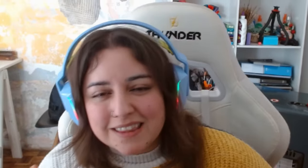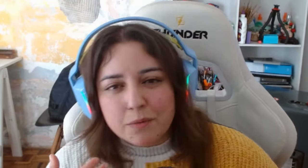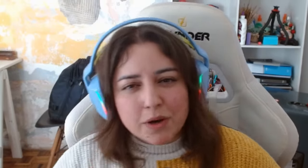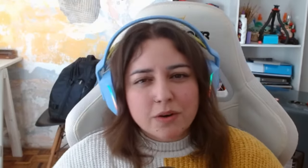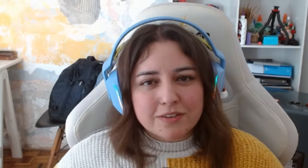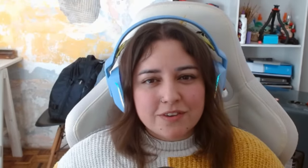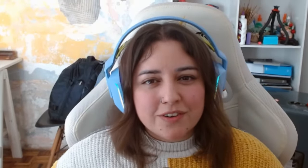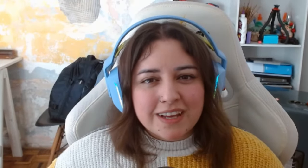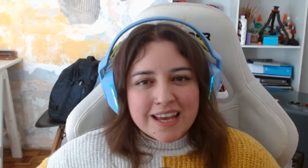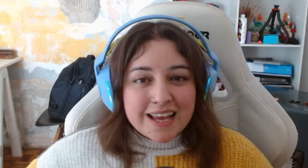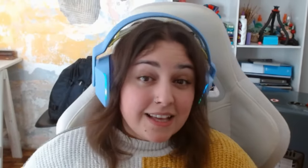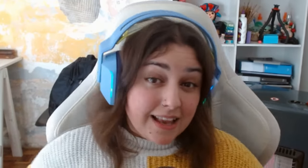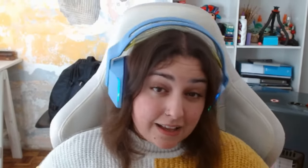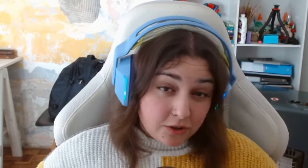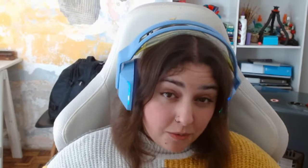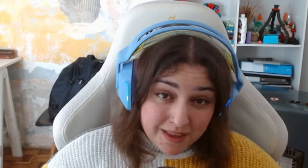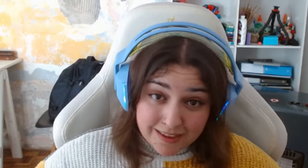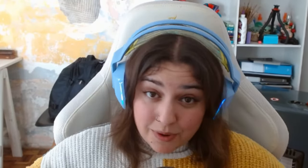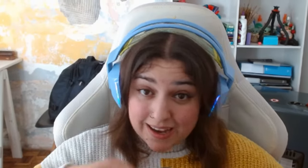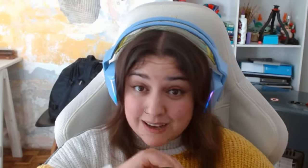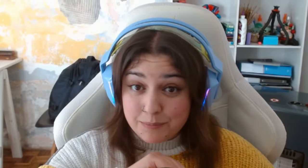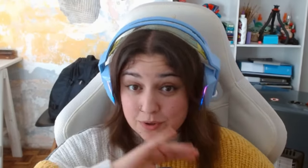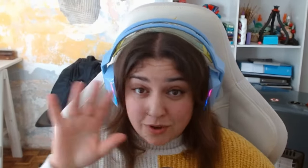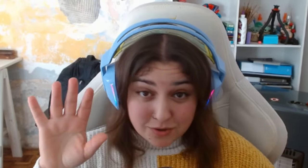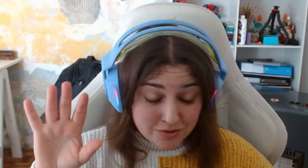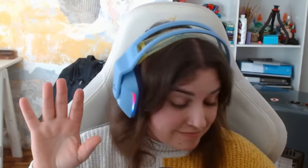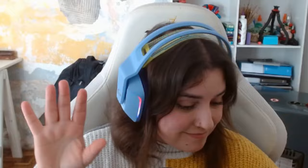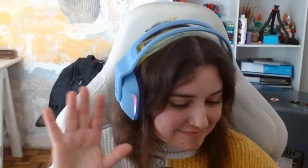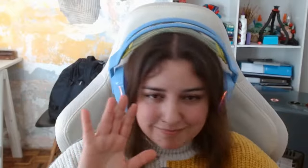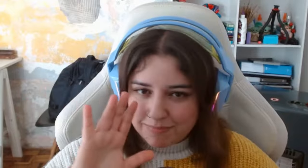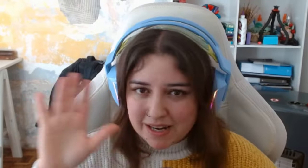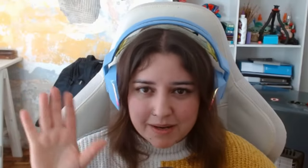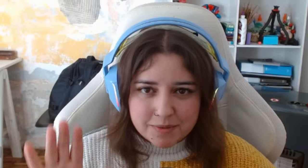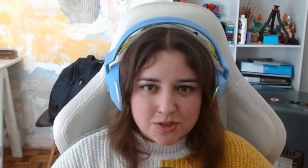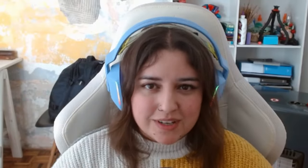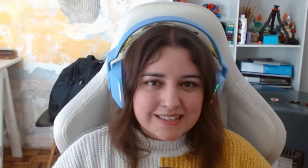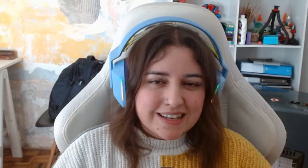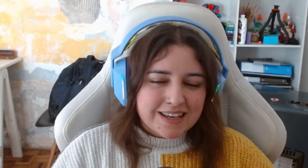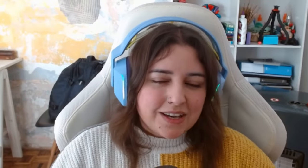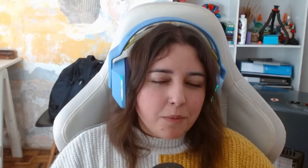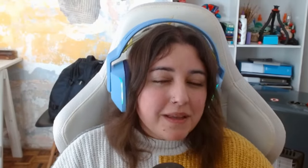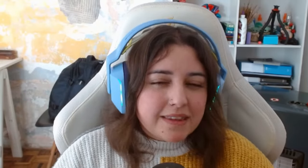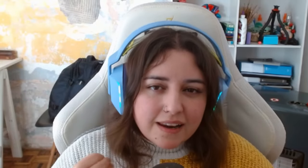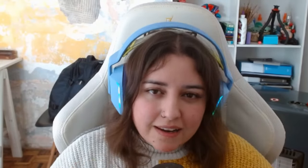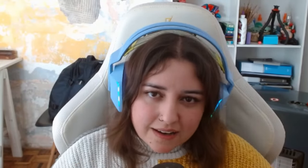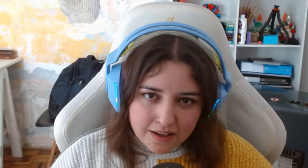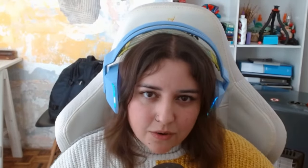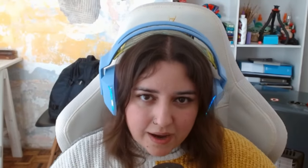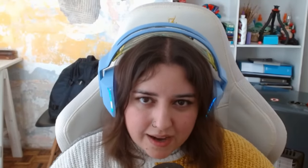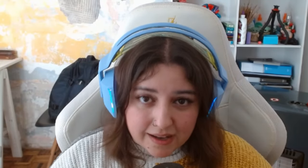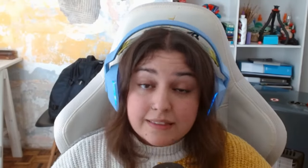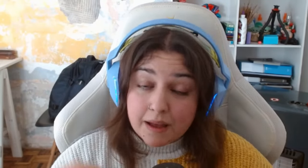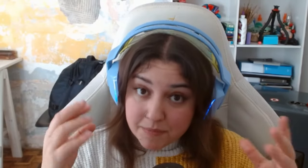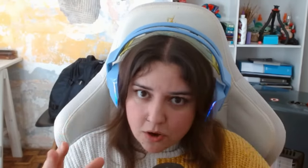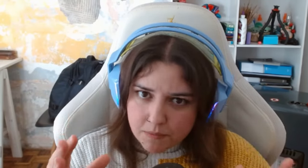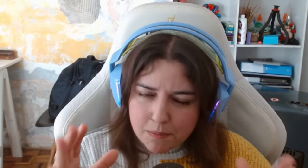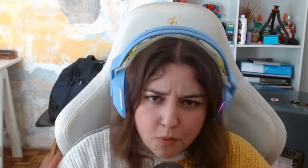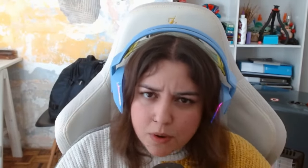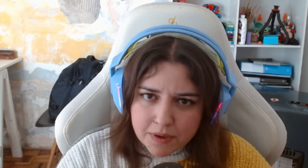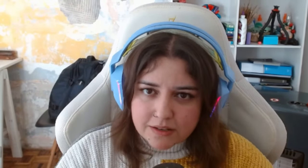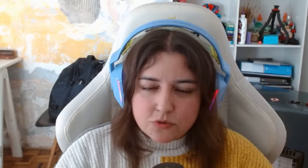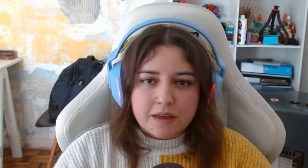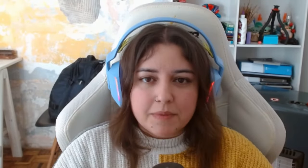agradable, de buen corazón. La gastronomía de Oaxaca, por Dios. Palabras mayores, comí tan rico en Oaxaca. También